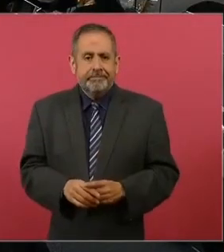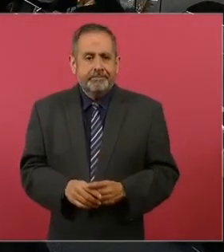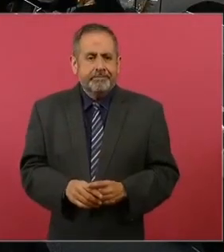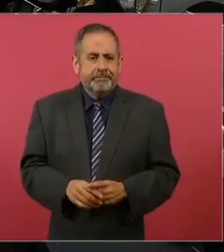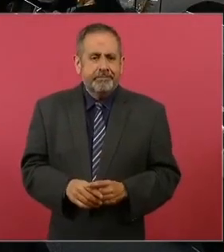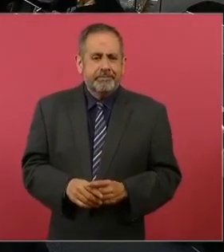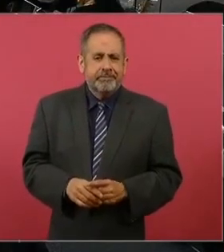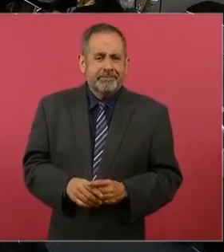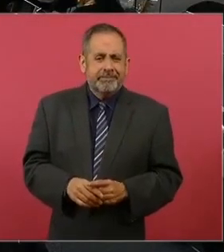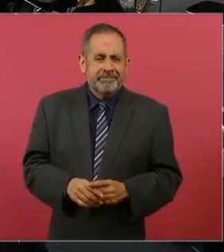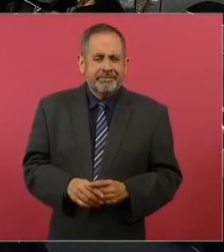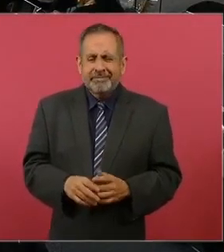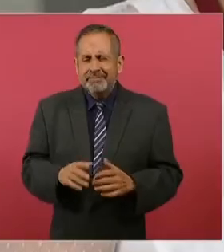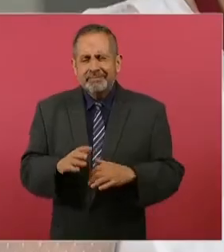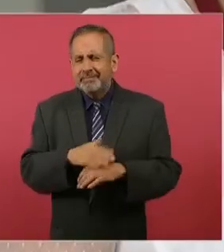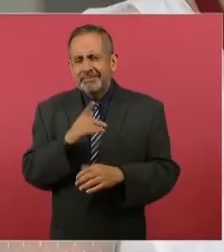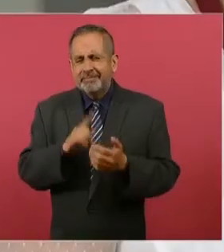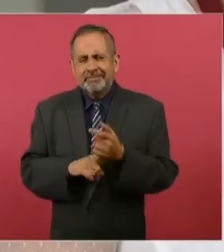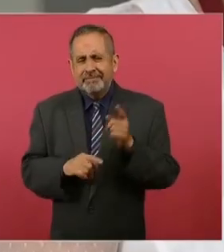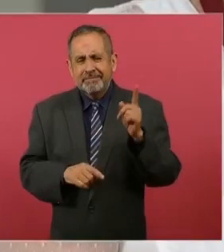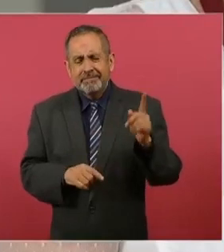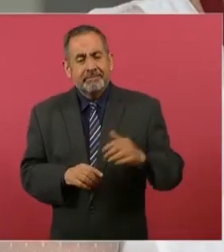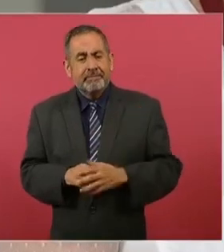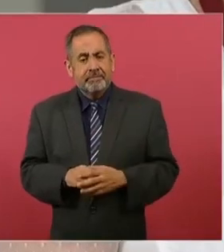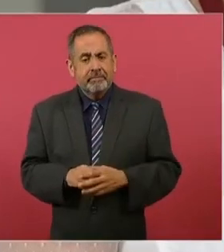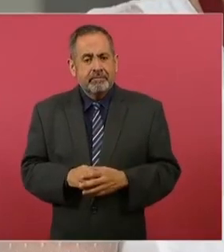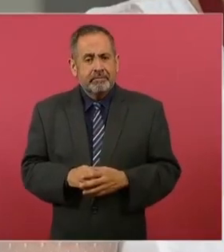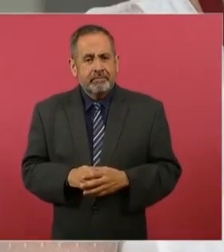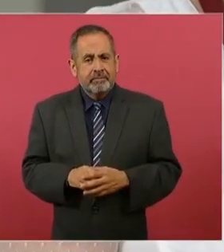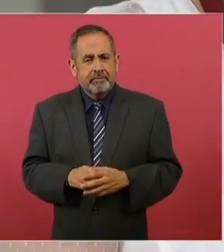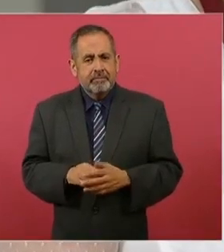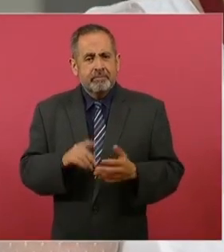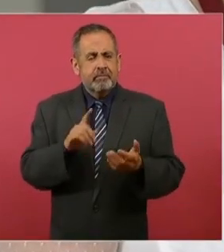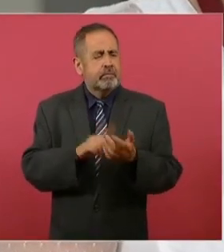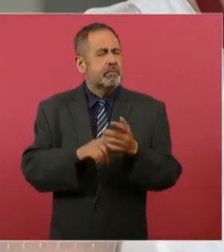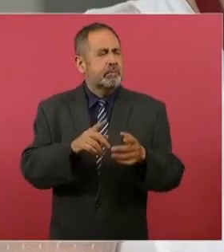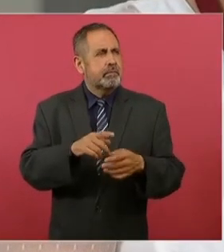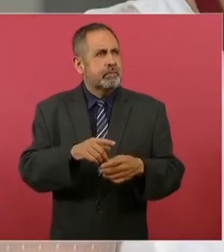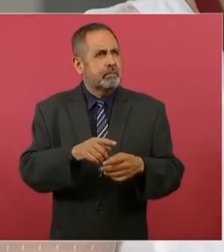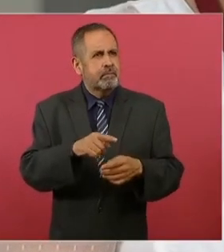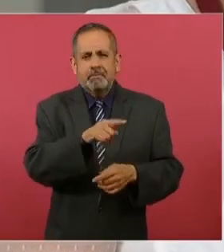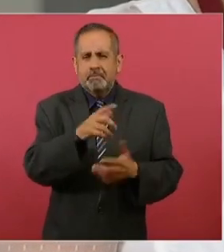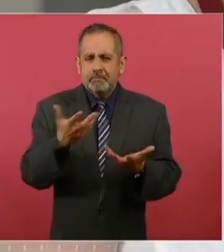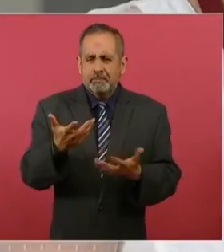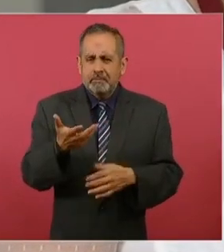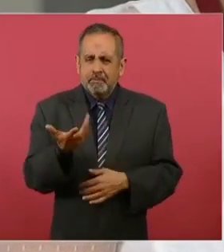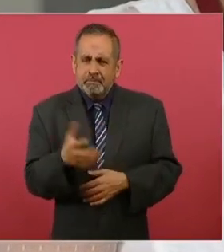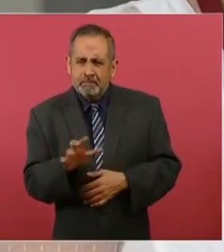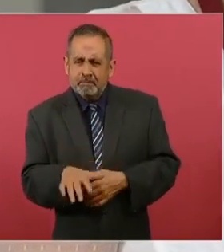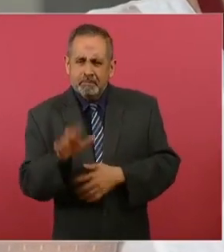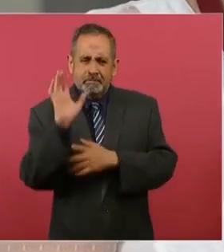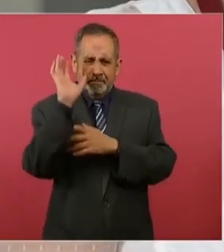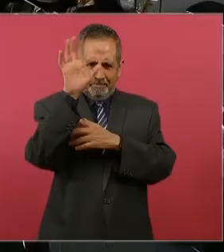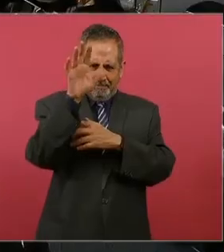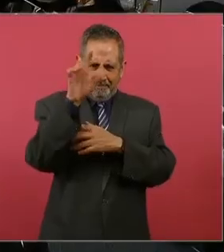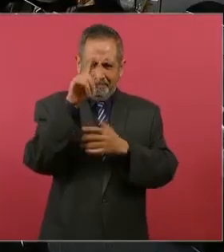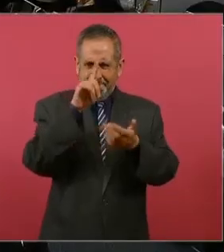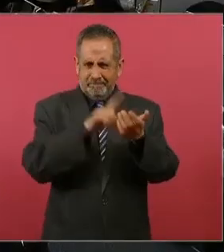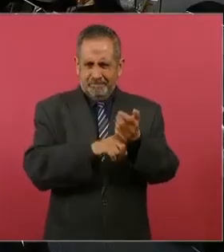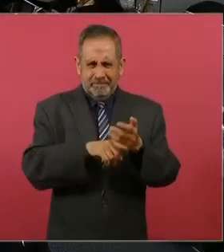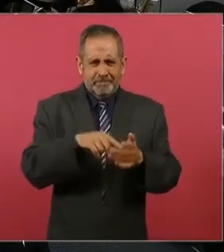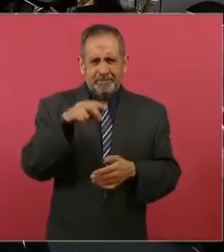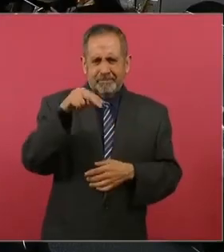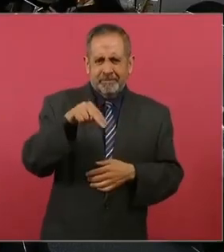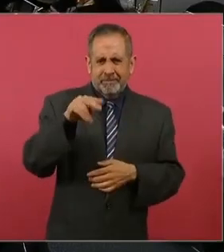¿por qué autorizan que los futbolistas, no, basquetbolistas, de la liga